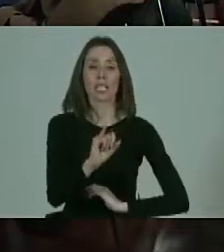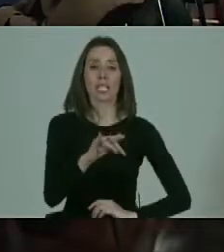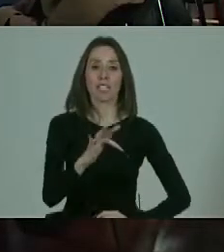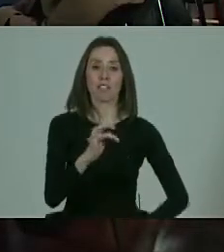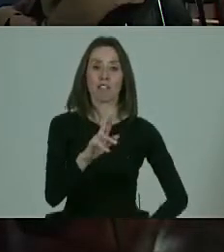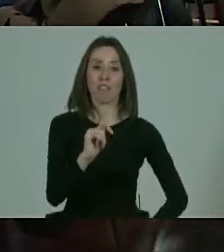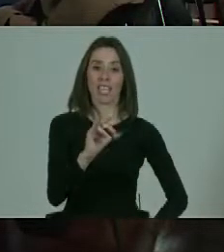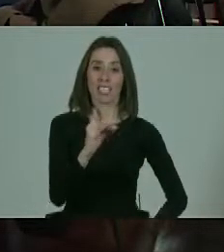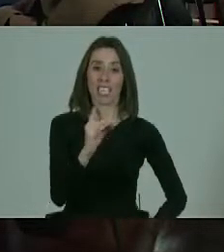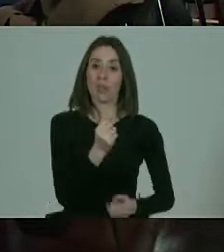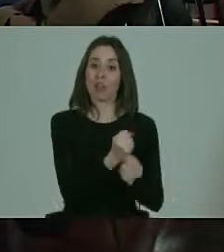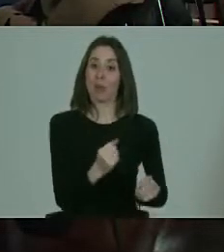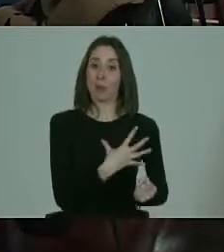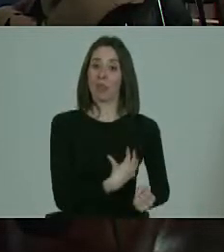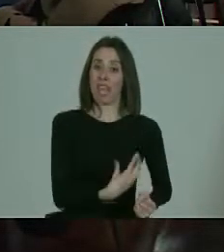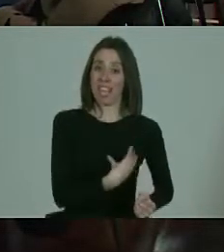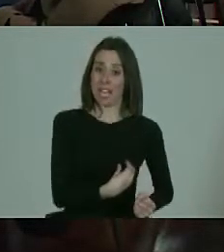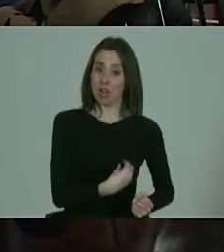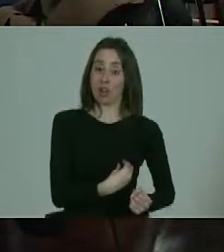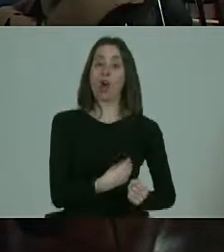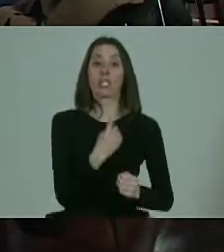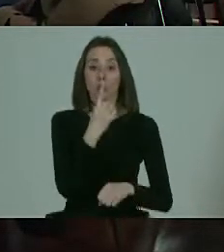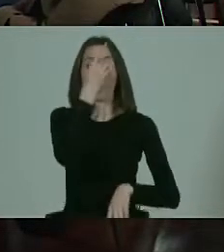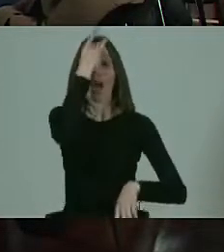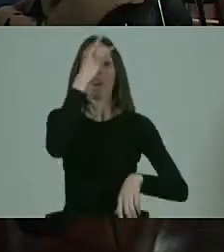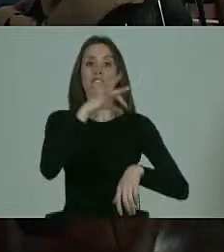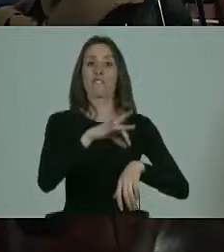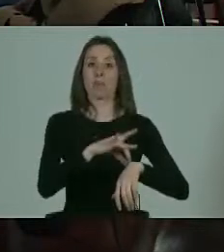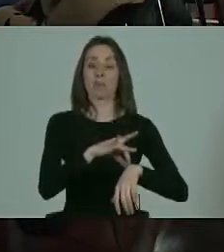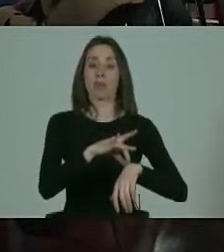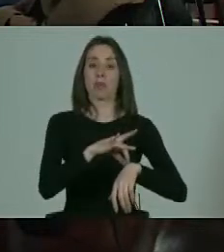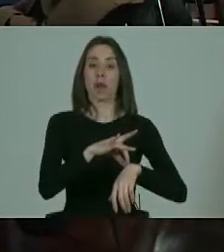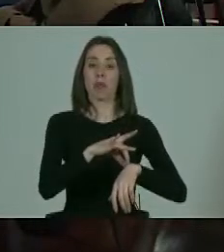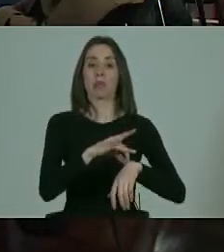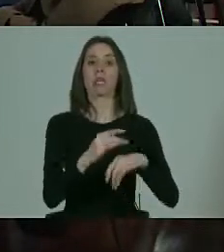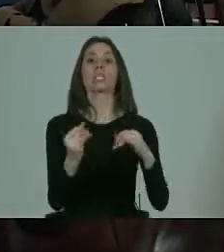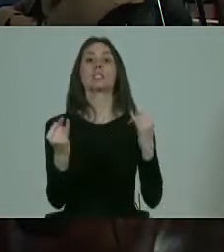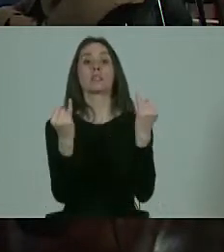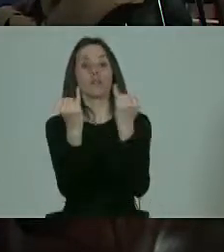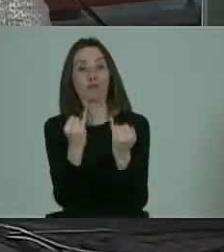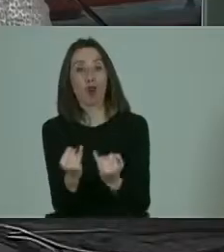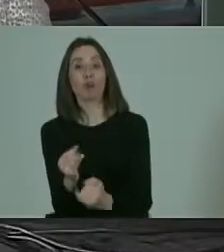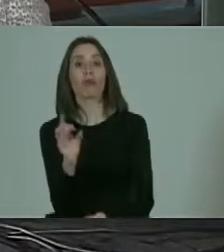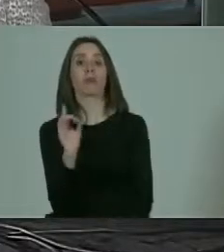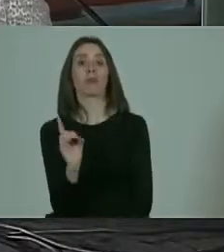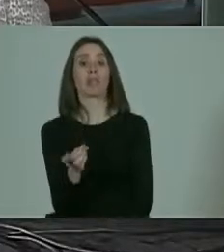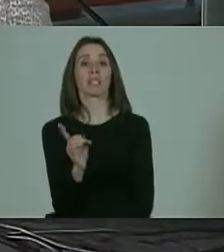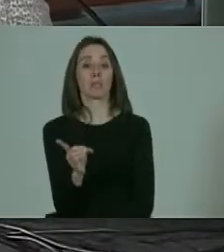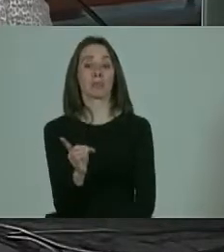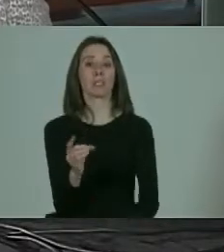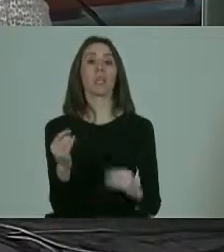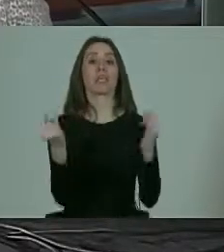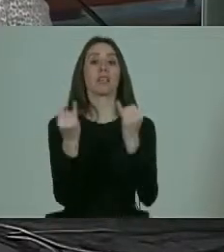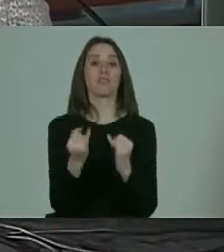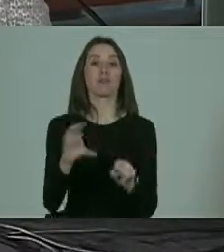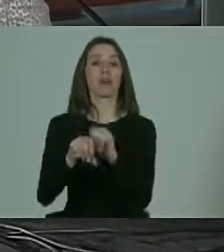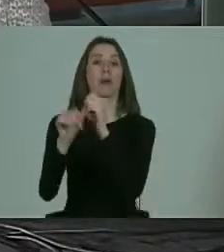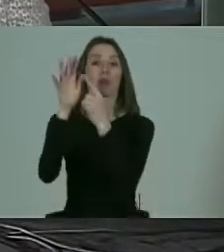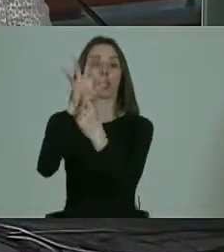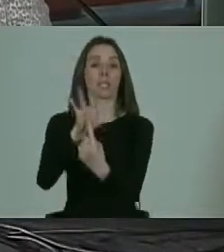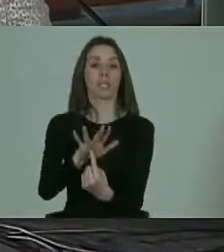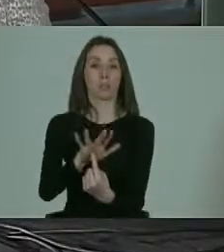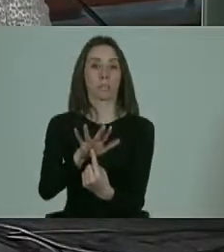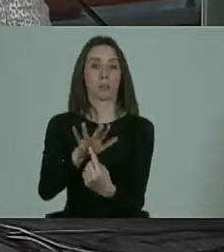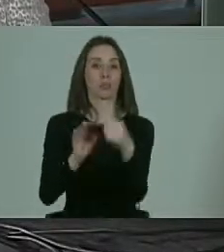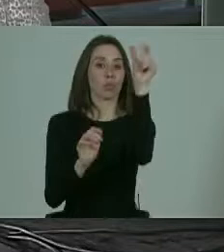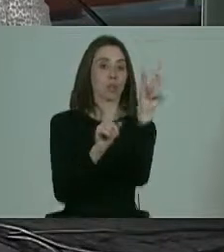enfermedad y por lo tanto de tomarlo como una forma de discapacidad como la forma de discriminación entre